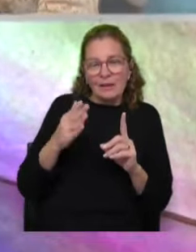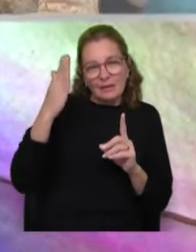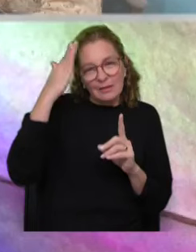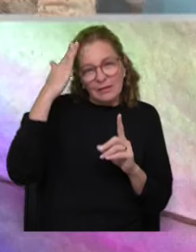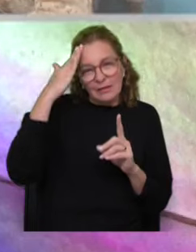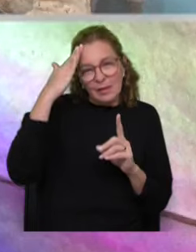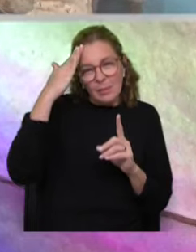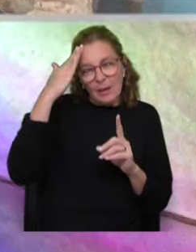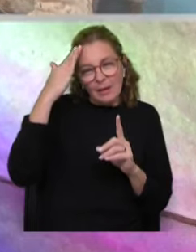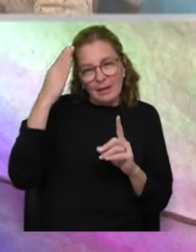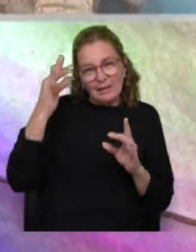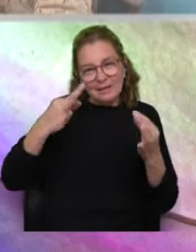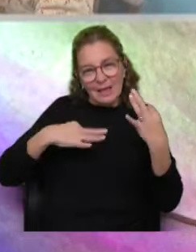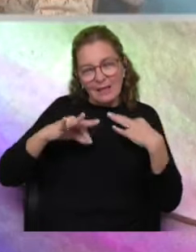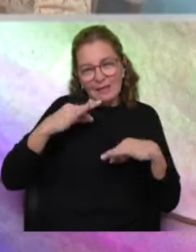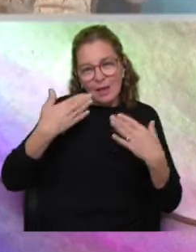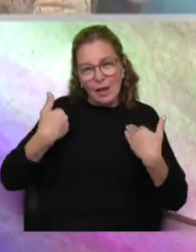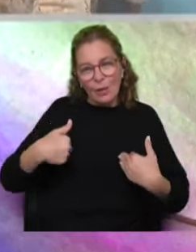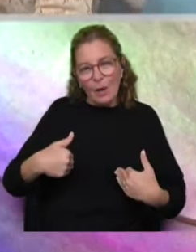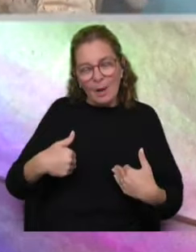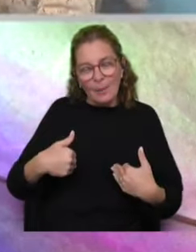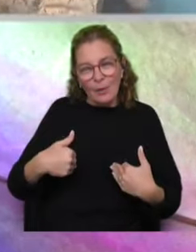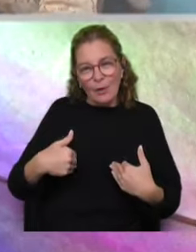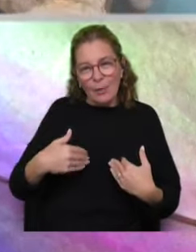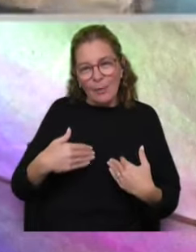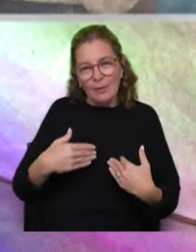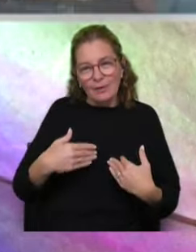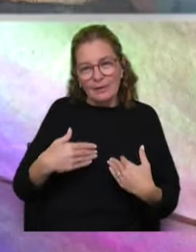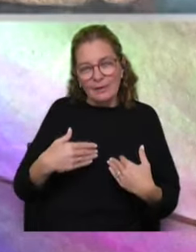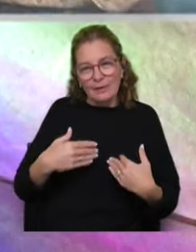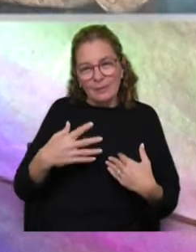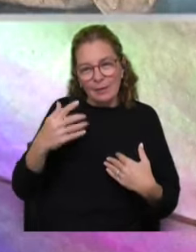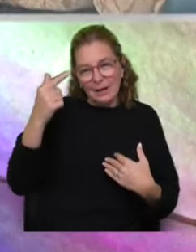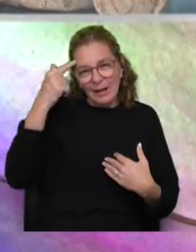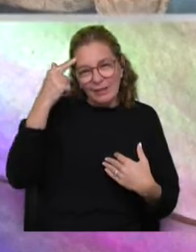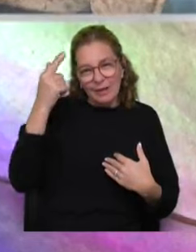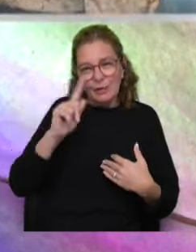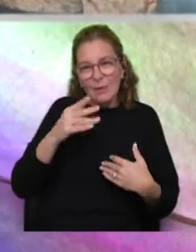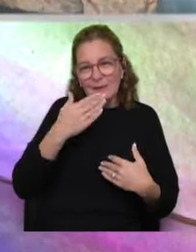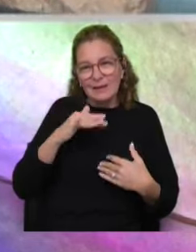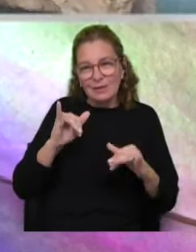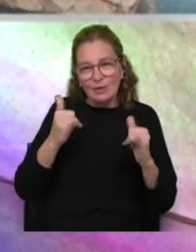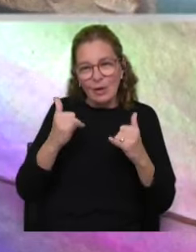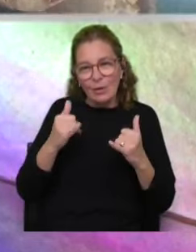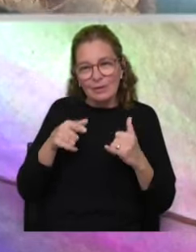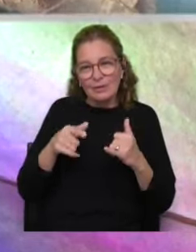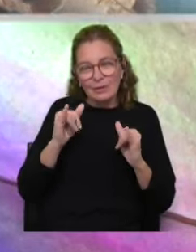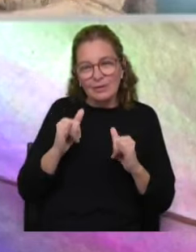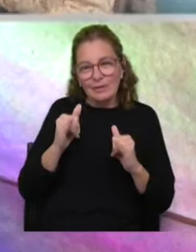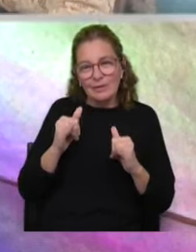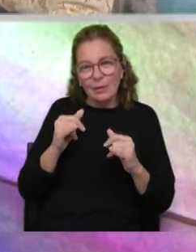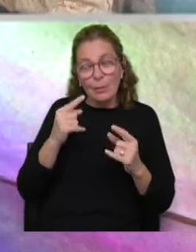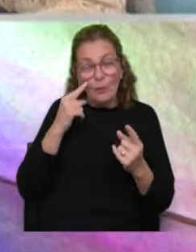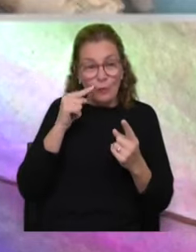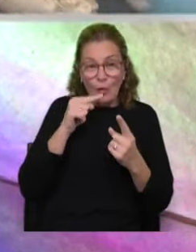es ficción, el cuerpo se resiente. Claro, es como que el cerebro como que no entiende que uno está jugando. Y eso sí, ese es un desafío,